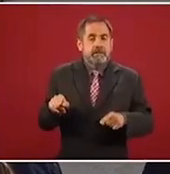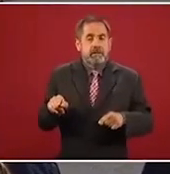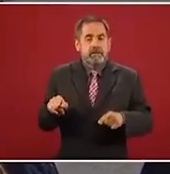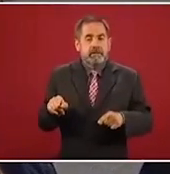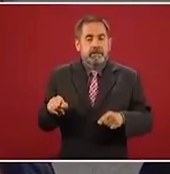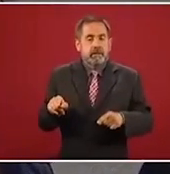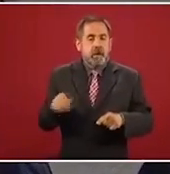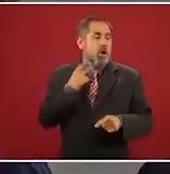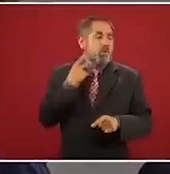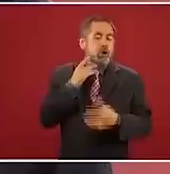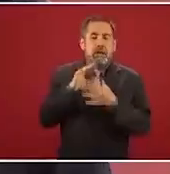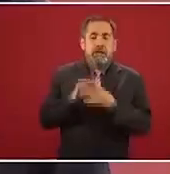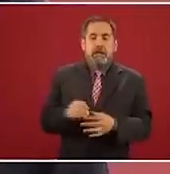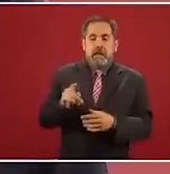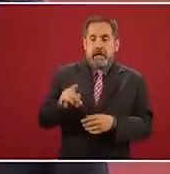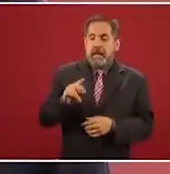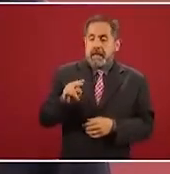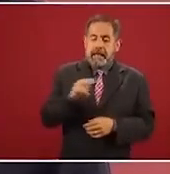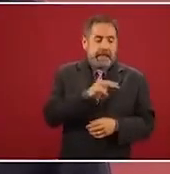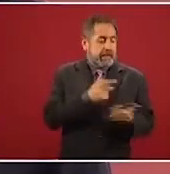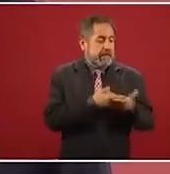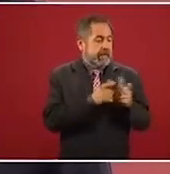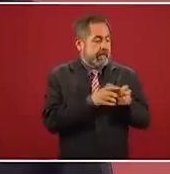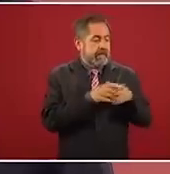la política neoliberal.